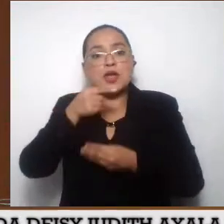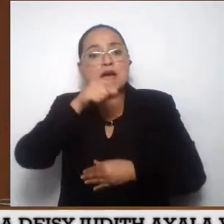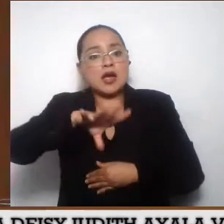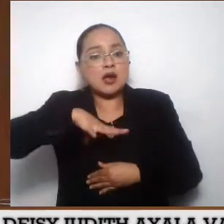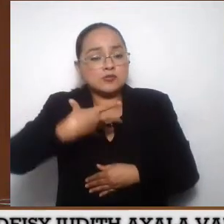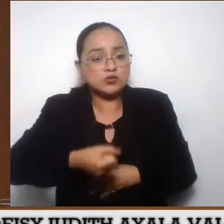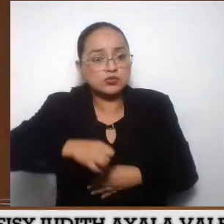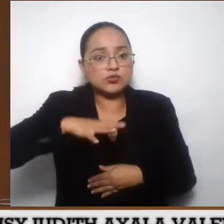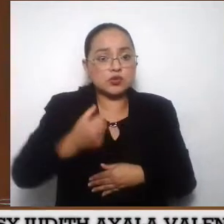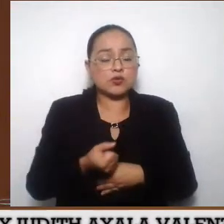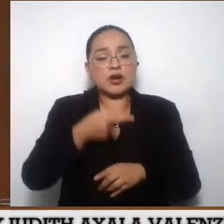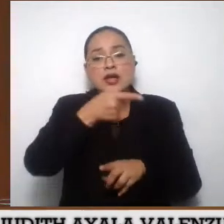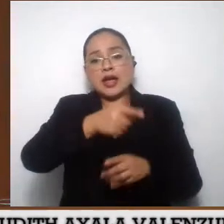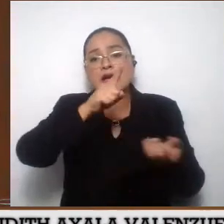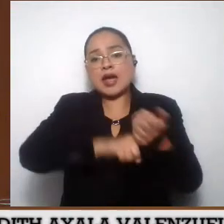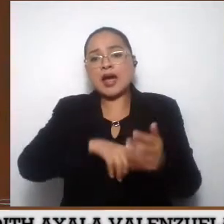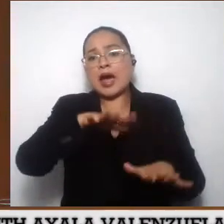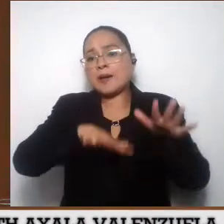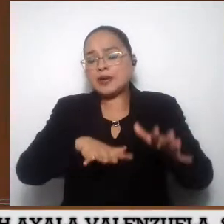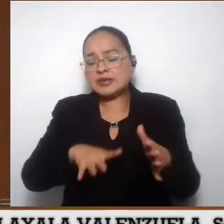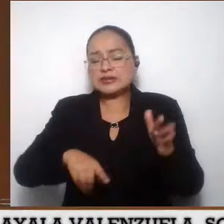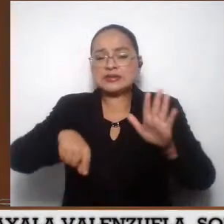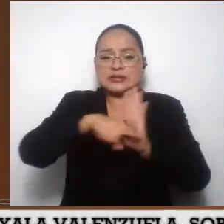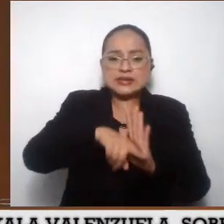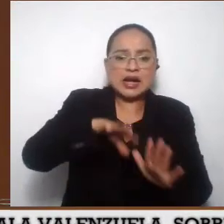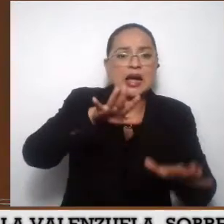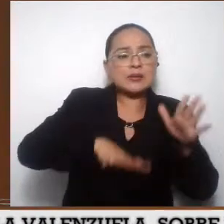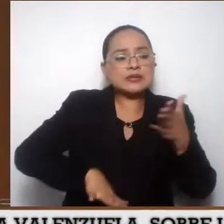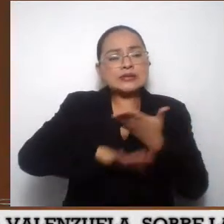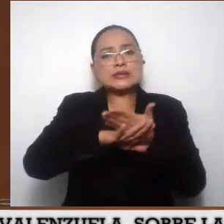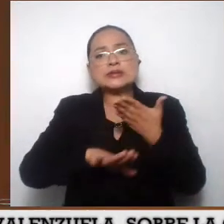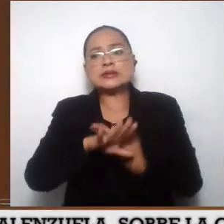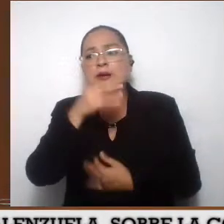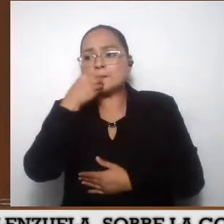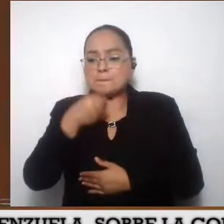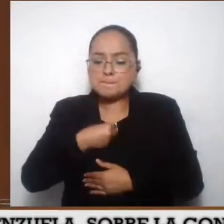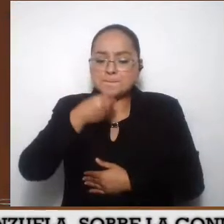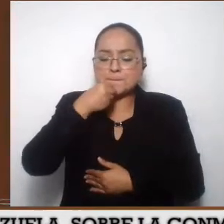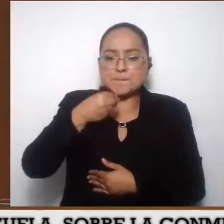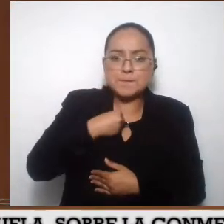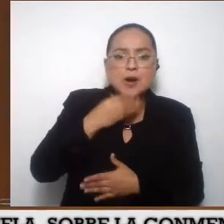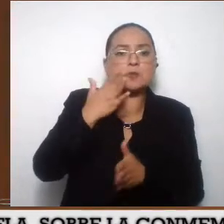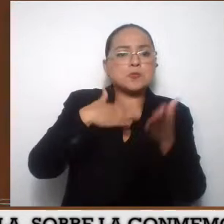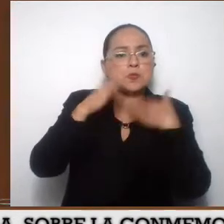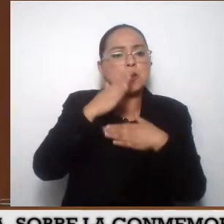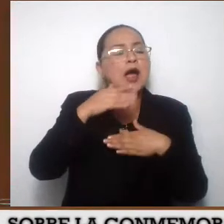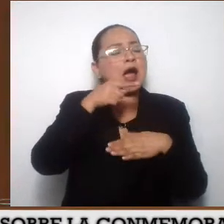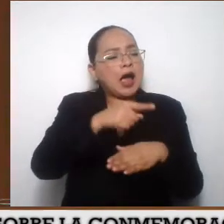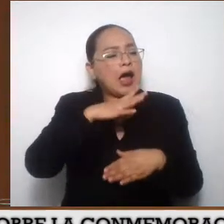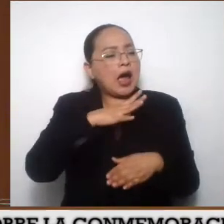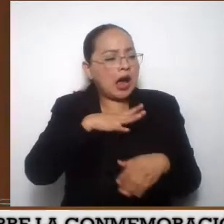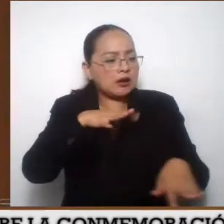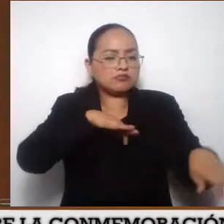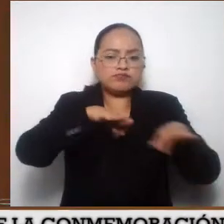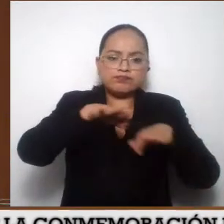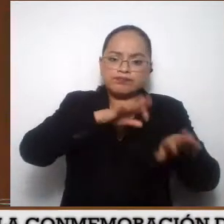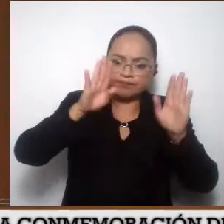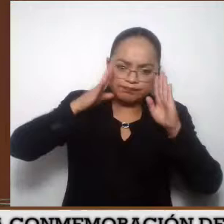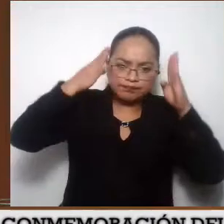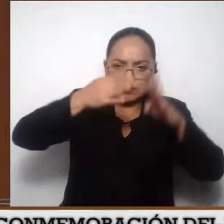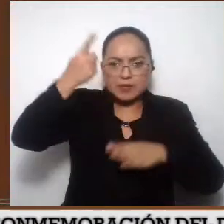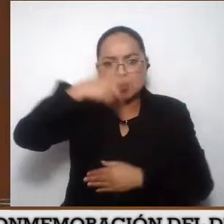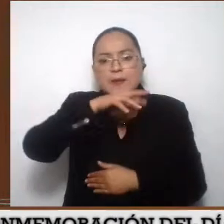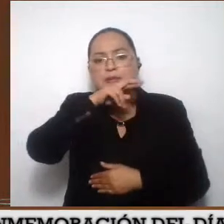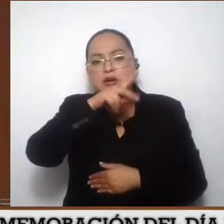de adversidad y de condiciones en contra, y aún así anteponen todo por realizar el mejor trabajo